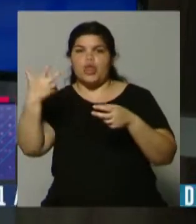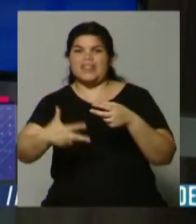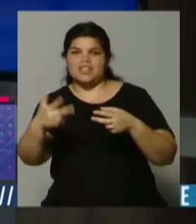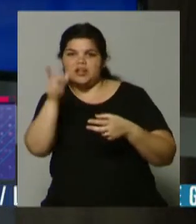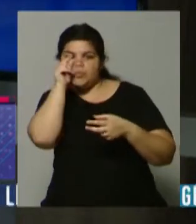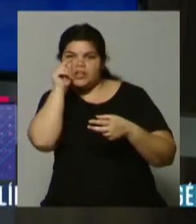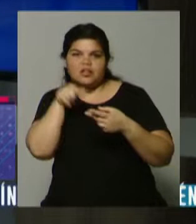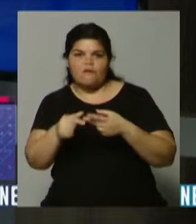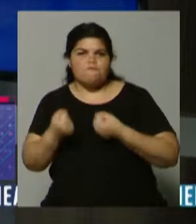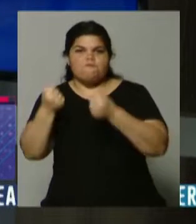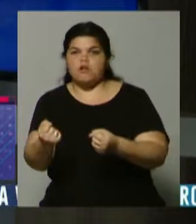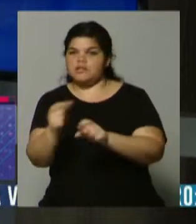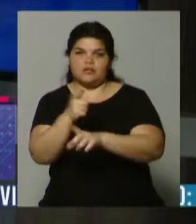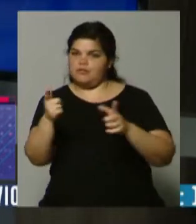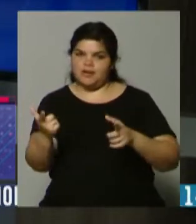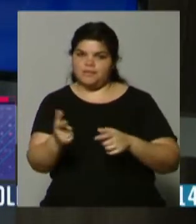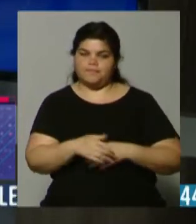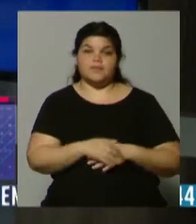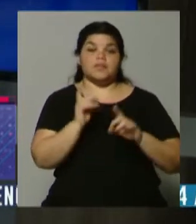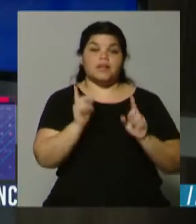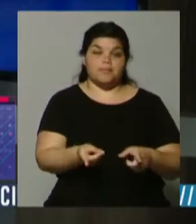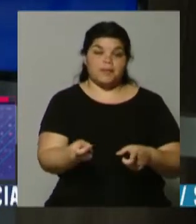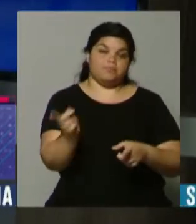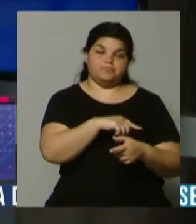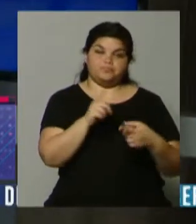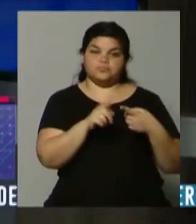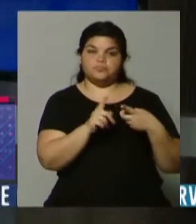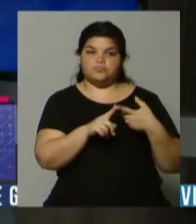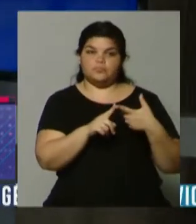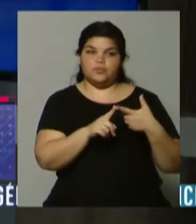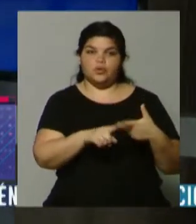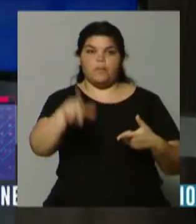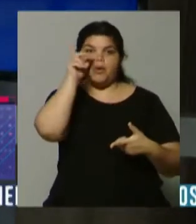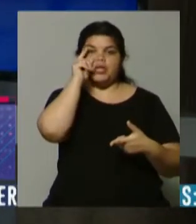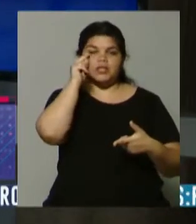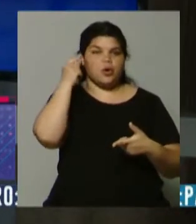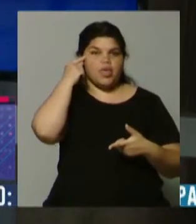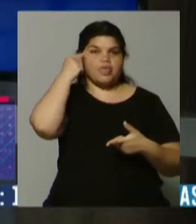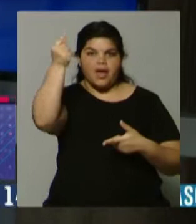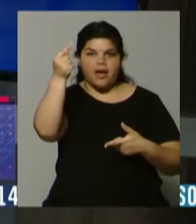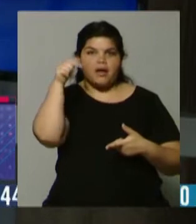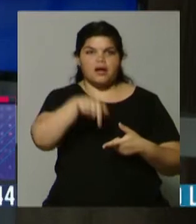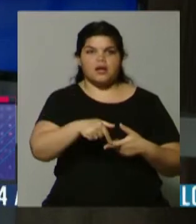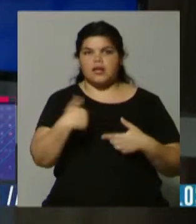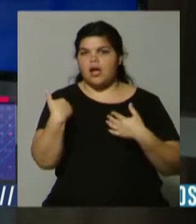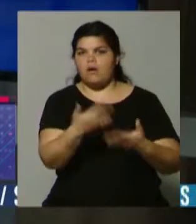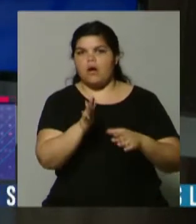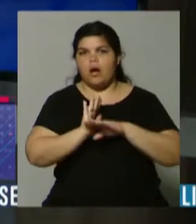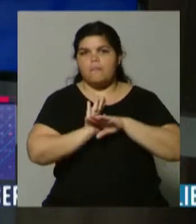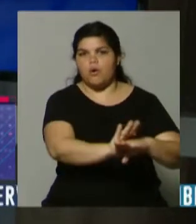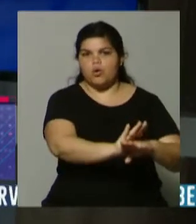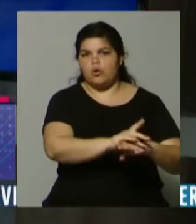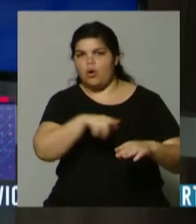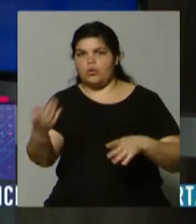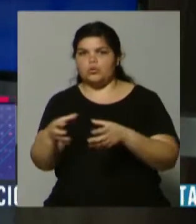lado también el Partido Demócrata tenía una clara identidad político-ideológica y una base social muy clara de apoyo que tampoco tiene